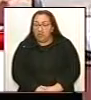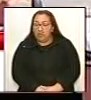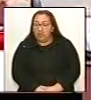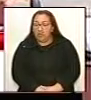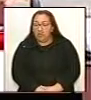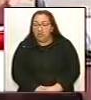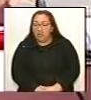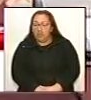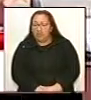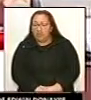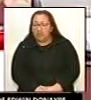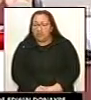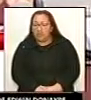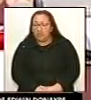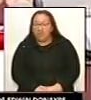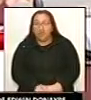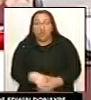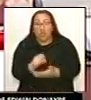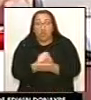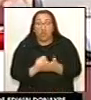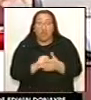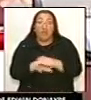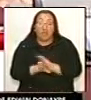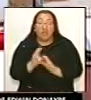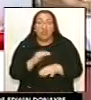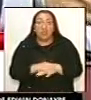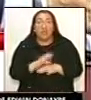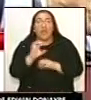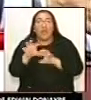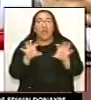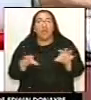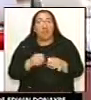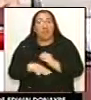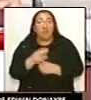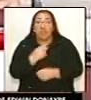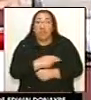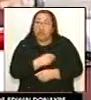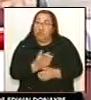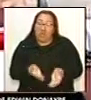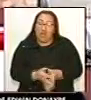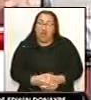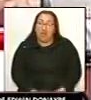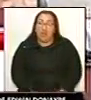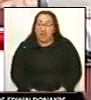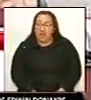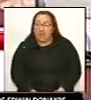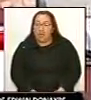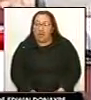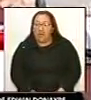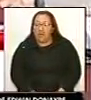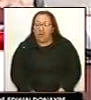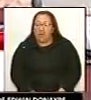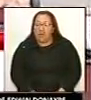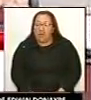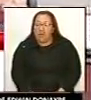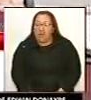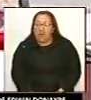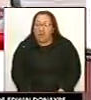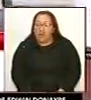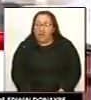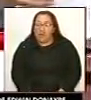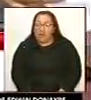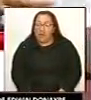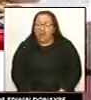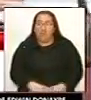Sí, porque ese contrato está para ver todos los equipamientos del hospital, ¿no? Lo que es la parte logística, almacenamiento, distribución de